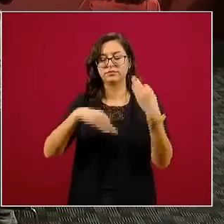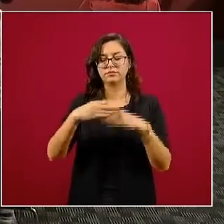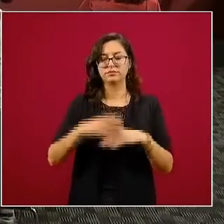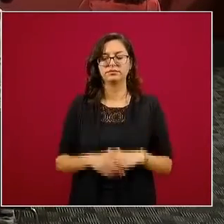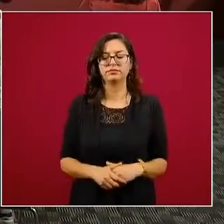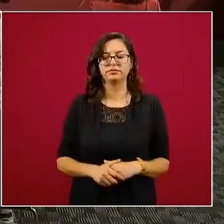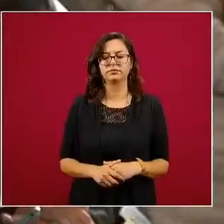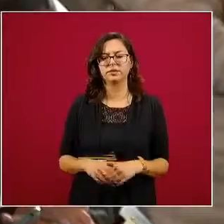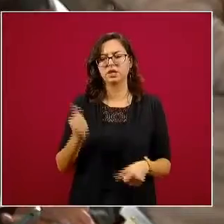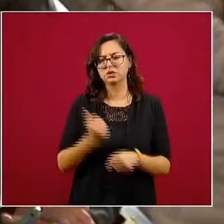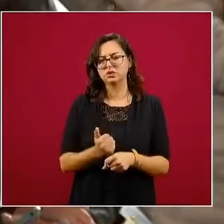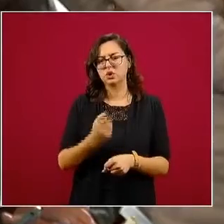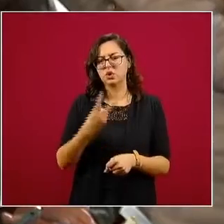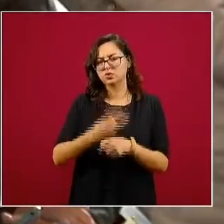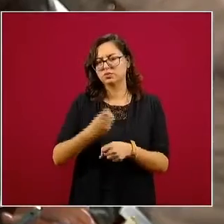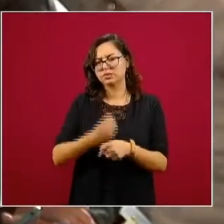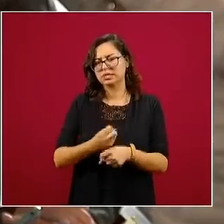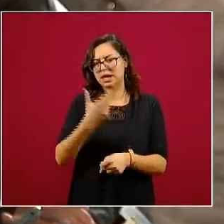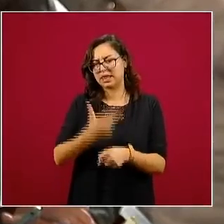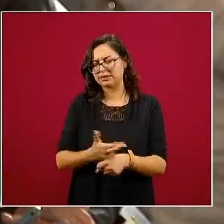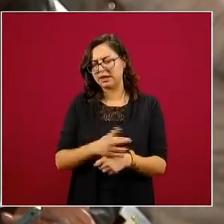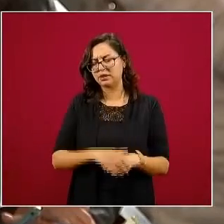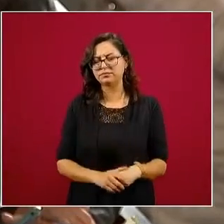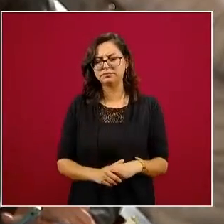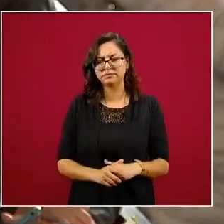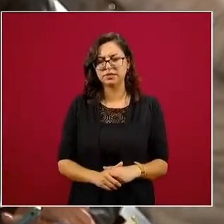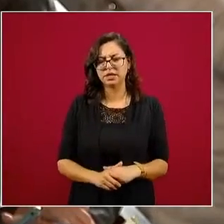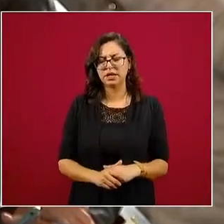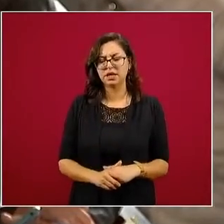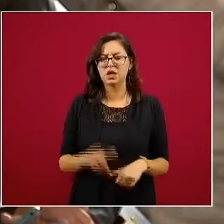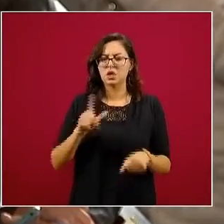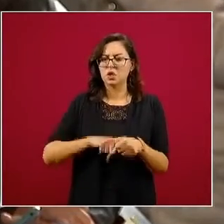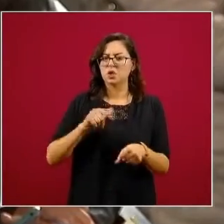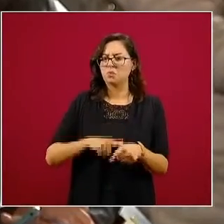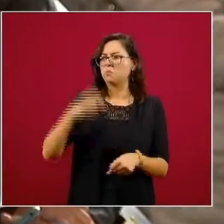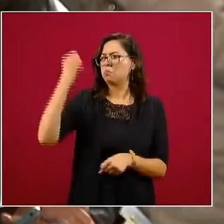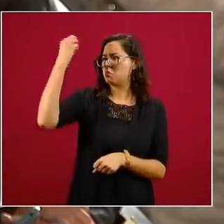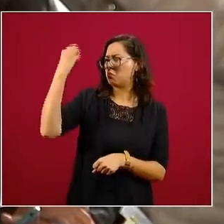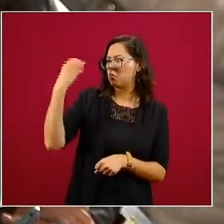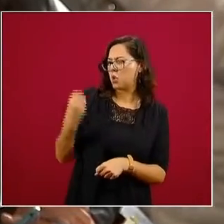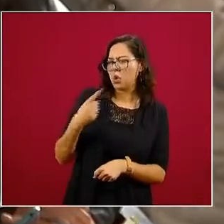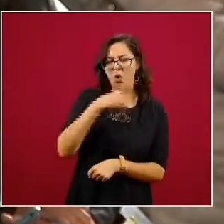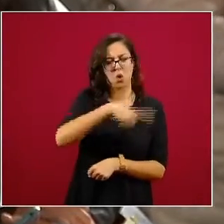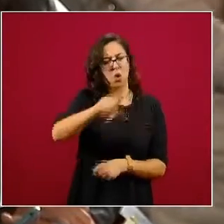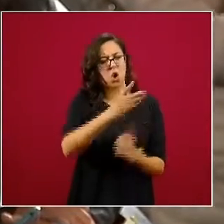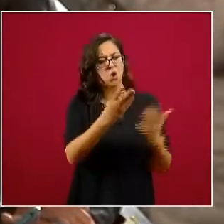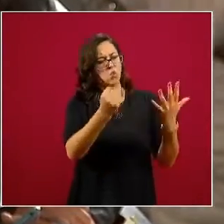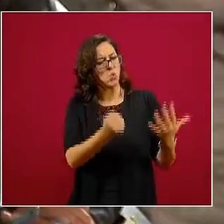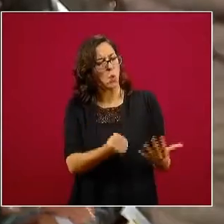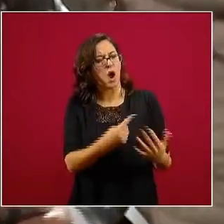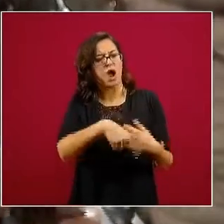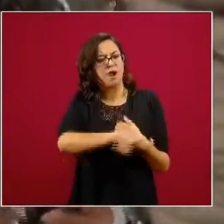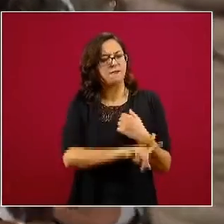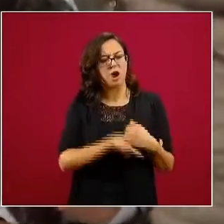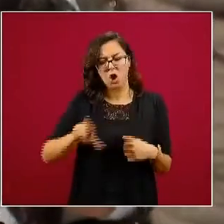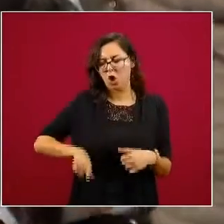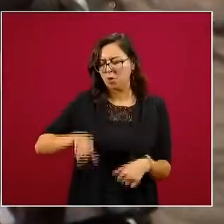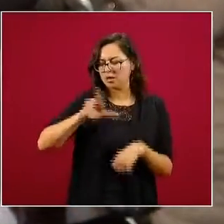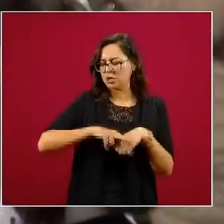que se empiecen a abrir las actividades económicas y sociales, de acuerdo también a un plan de desconfinamiento que vamos a estar